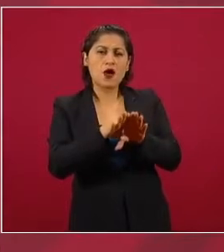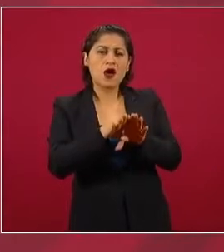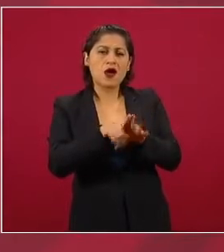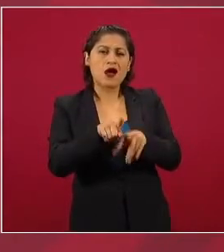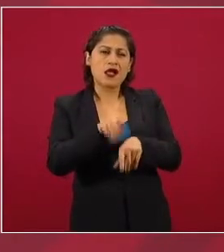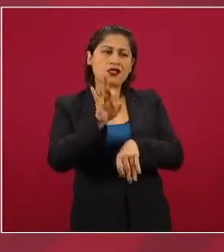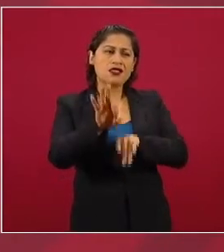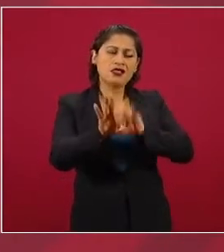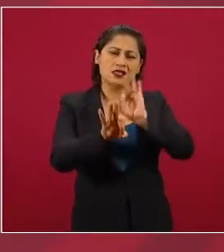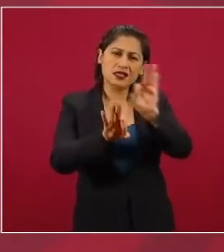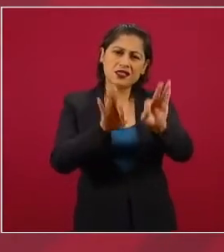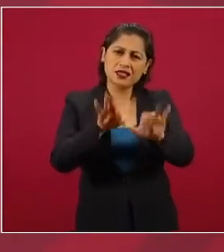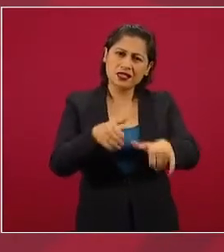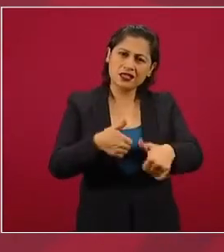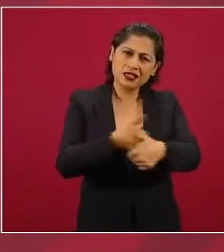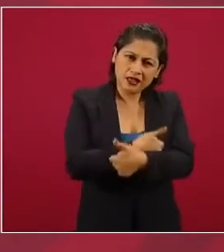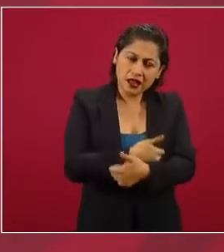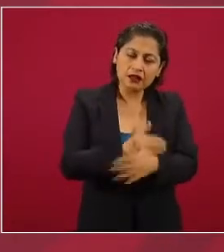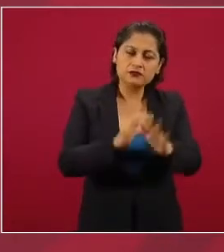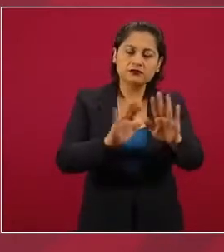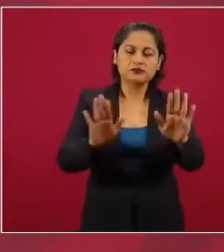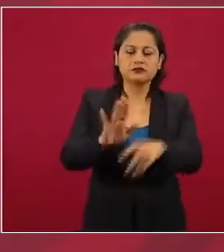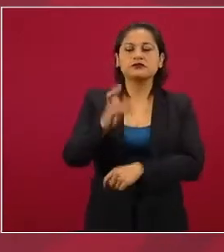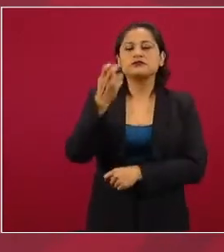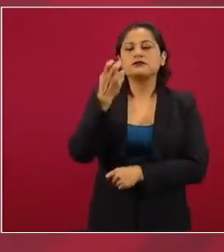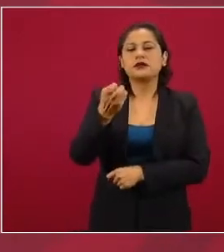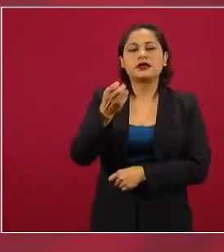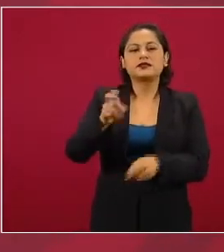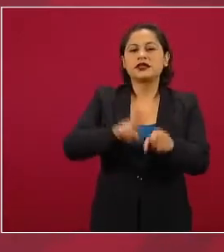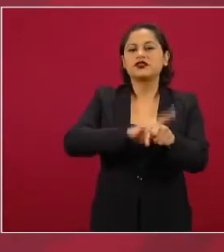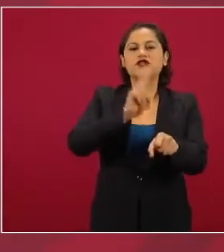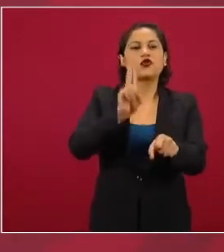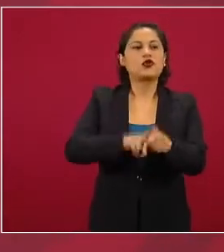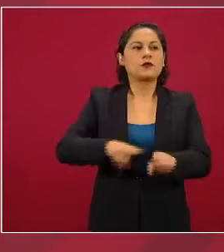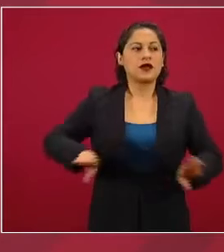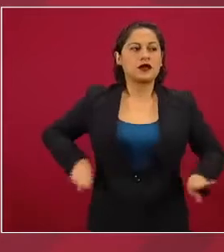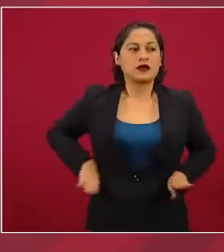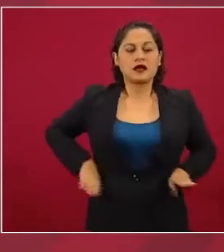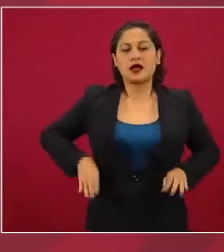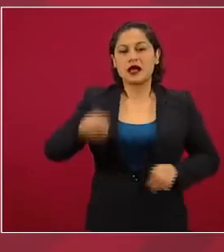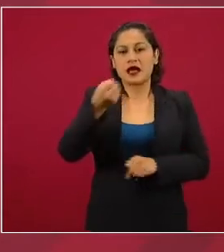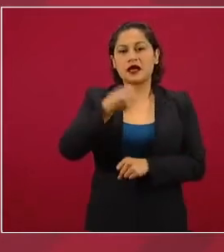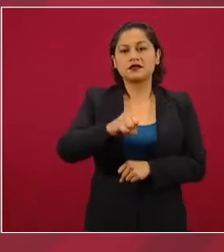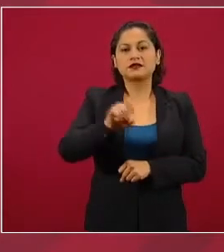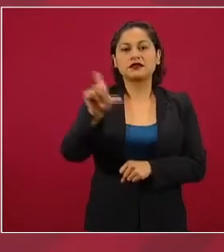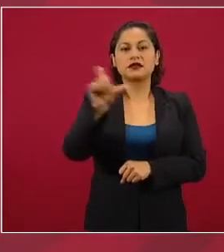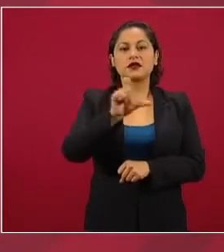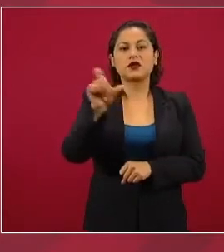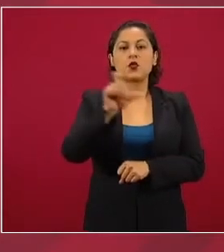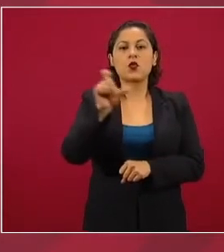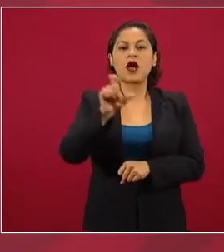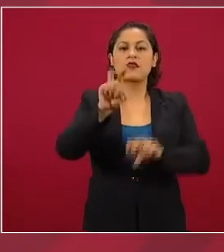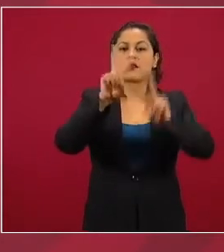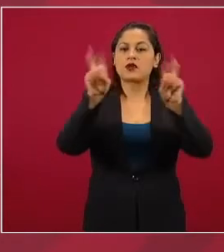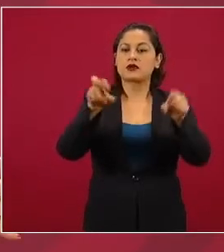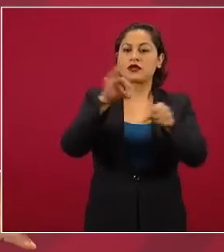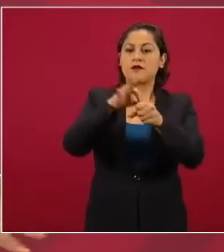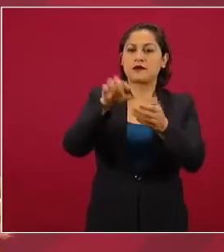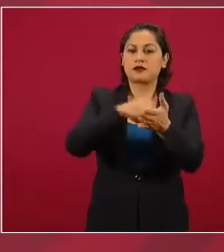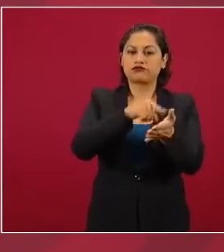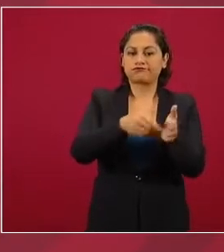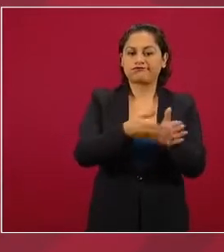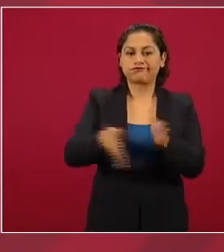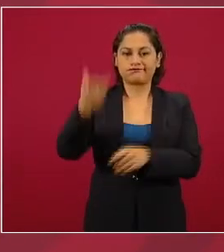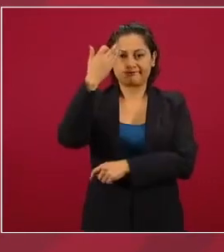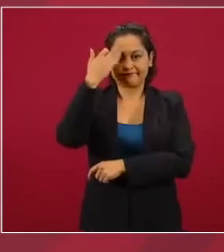una actitud propia de la temporada electoral. No sé qué estén